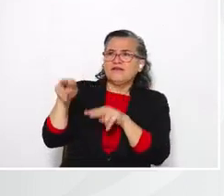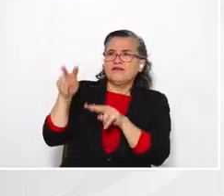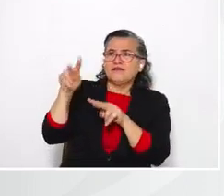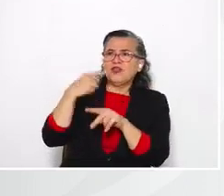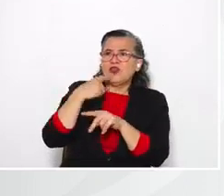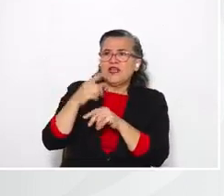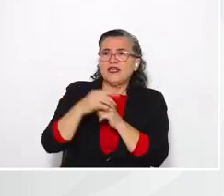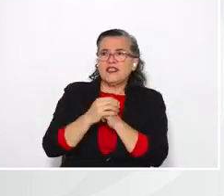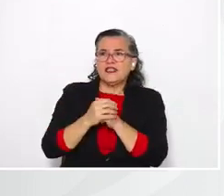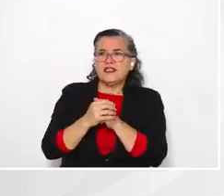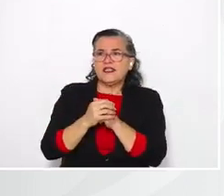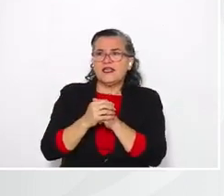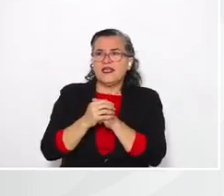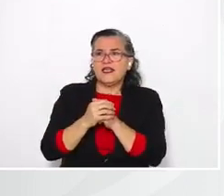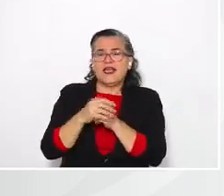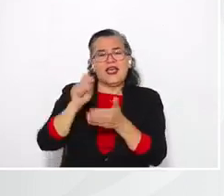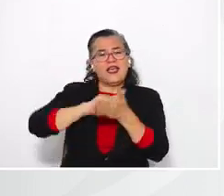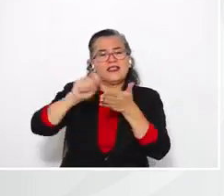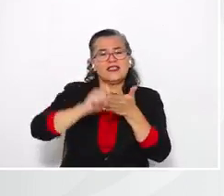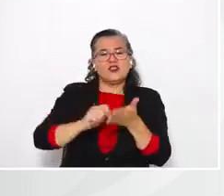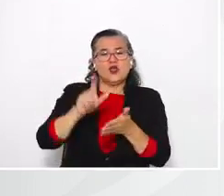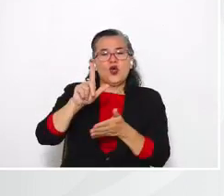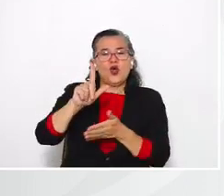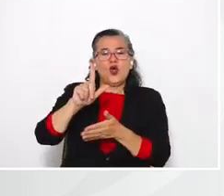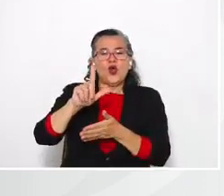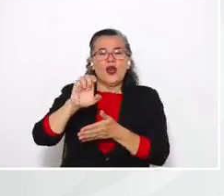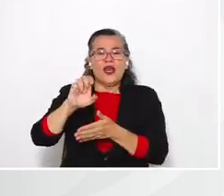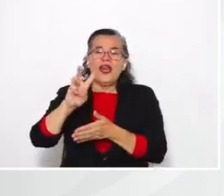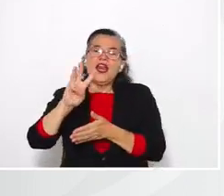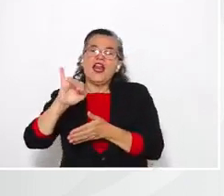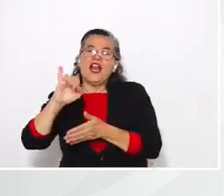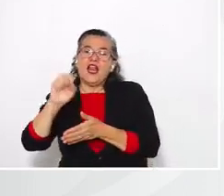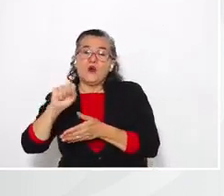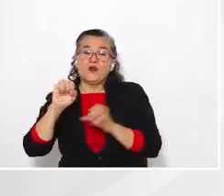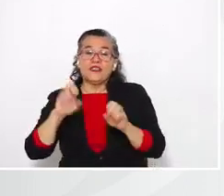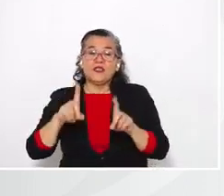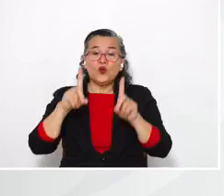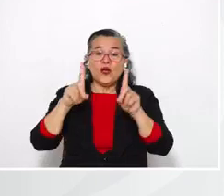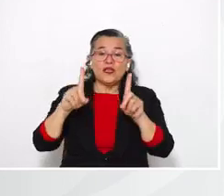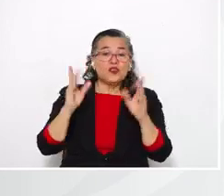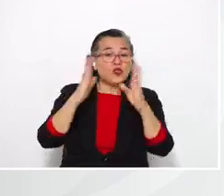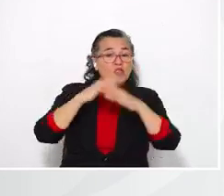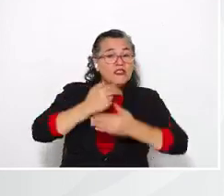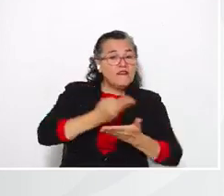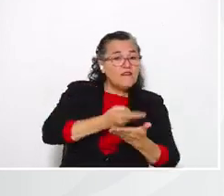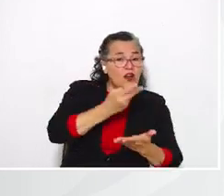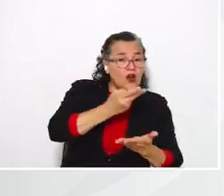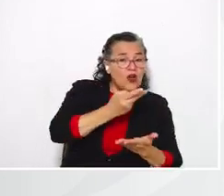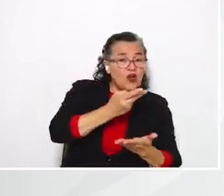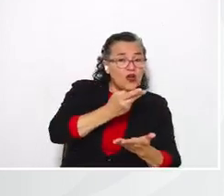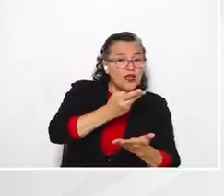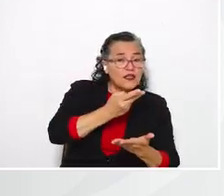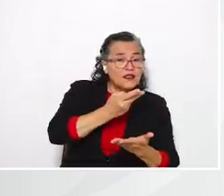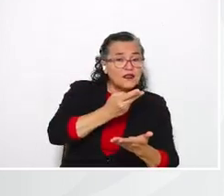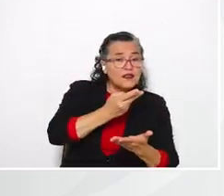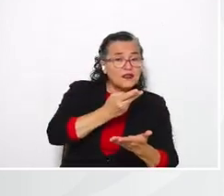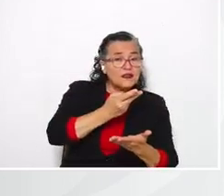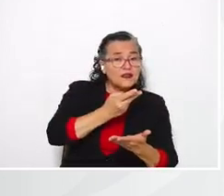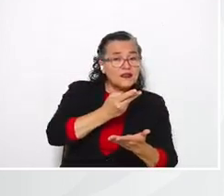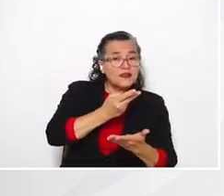dice este escritor Lewis, educación sin valores